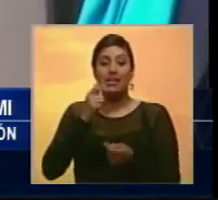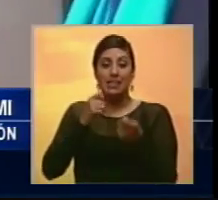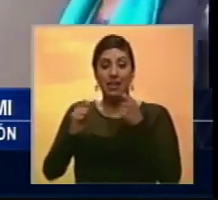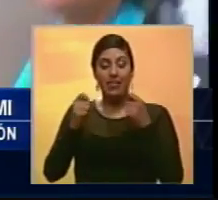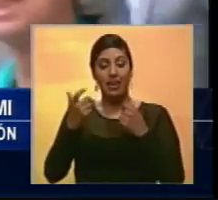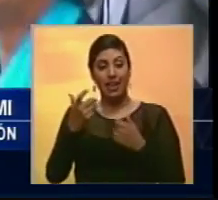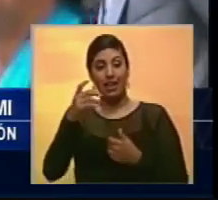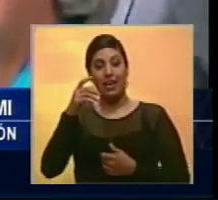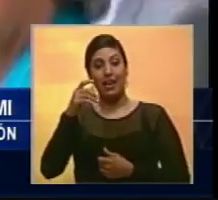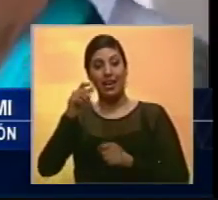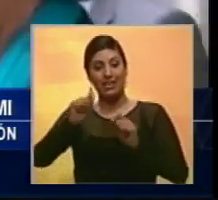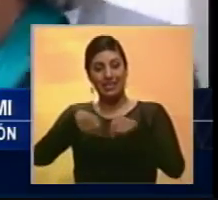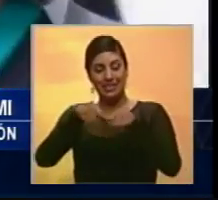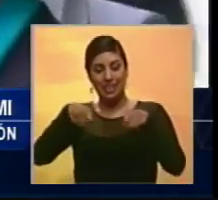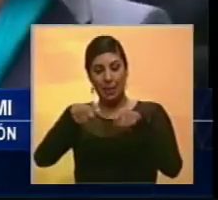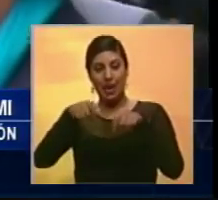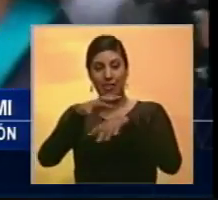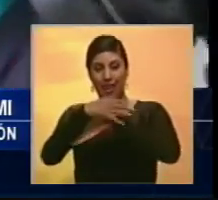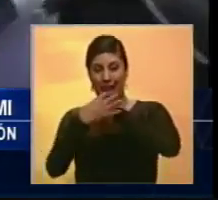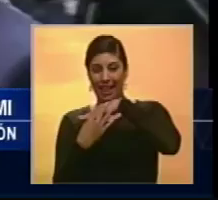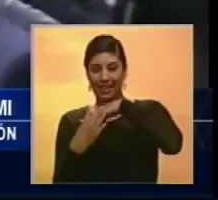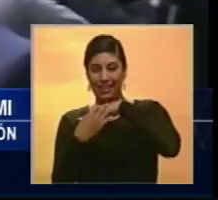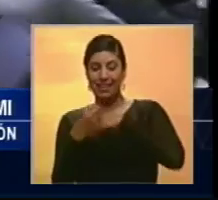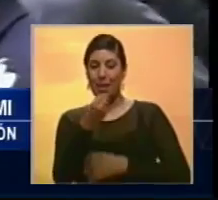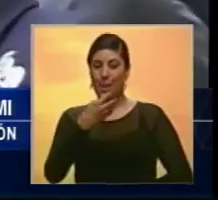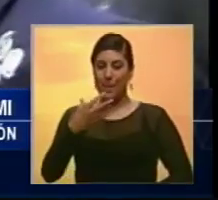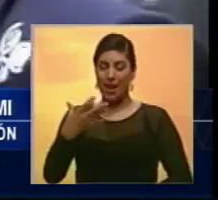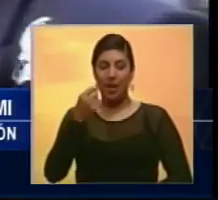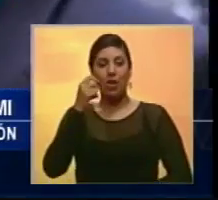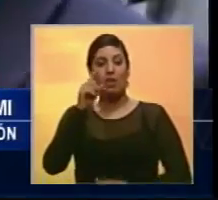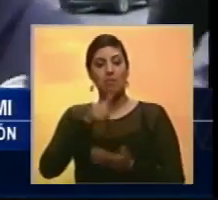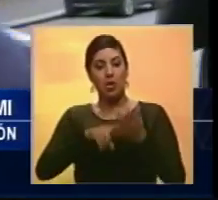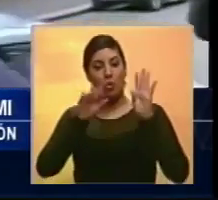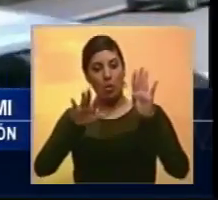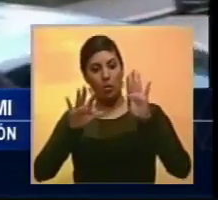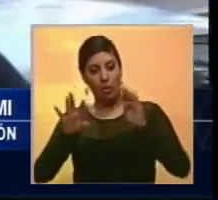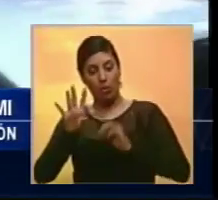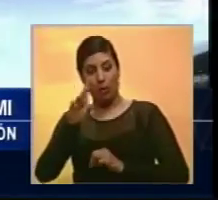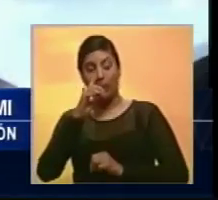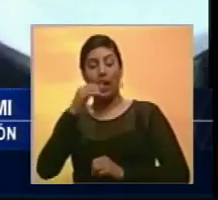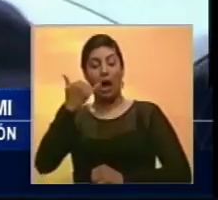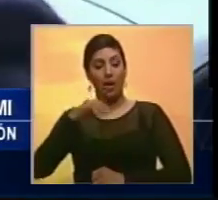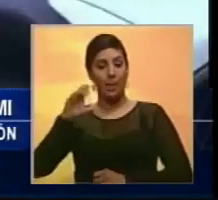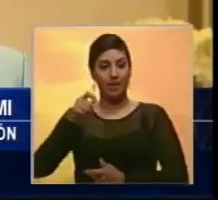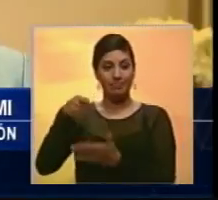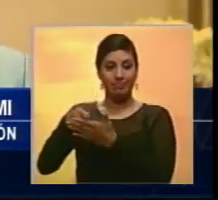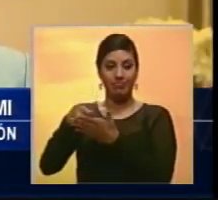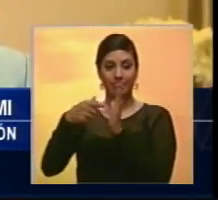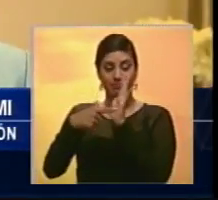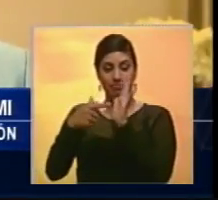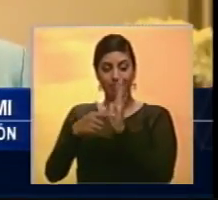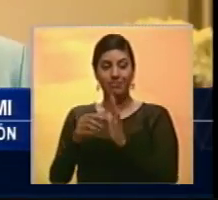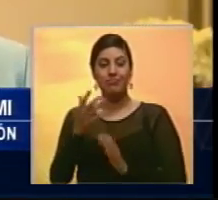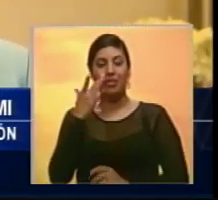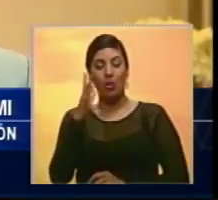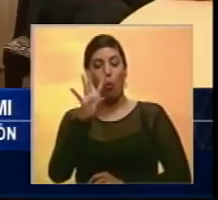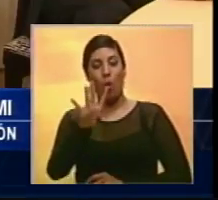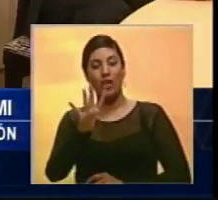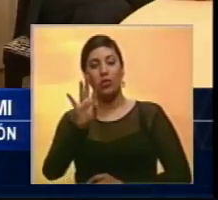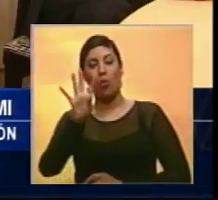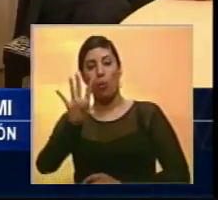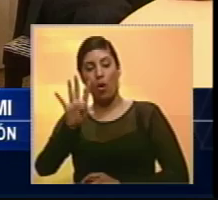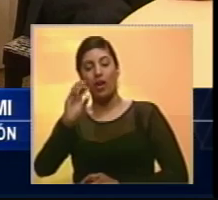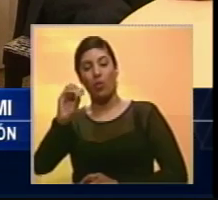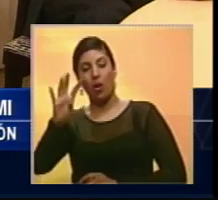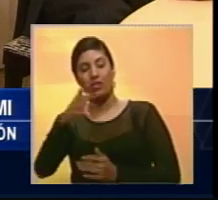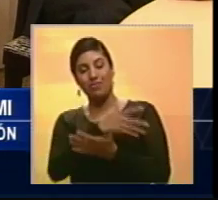de Adidas en 1994. En virtud de este arbitraje, el país tuvo que indemnizar al empresario con